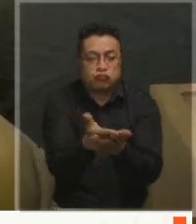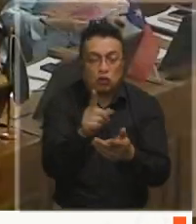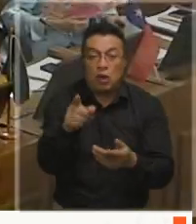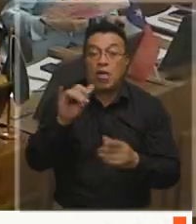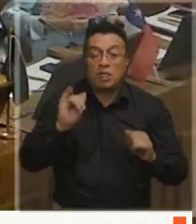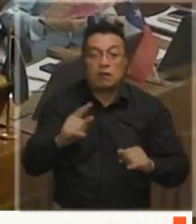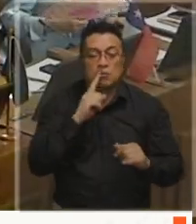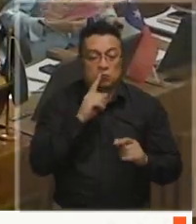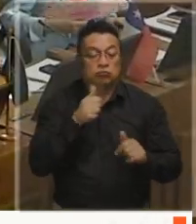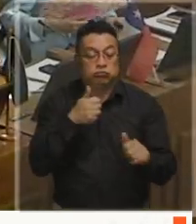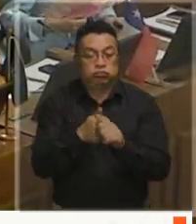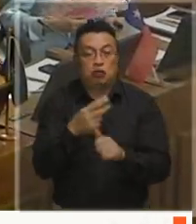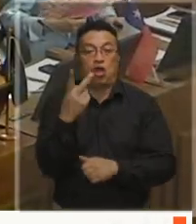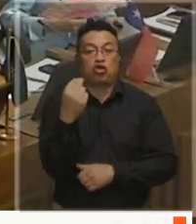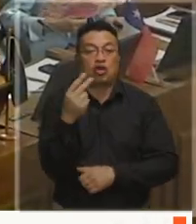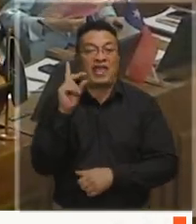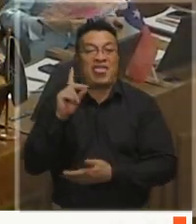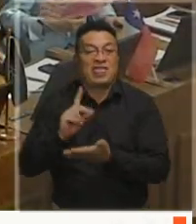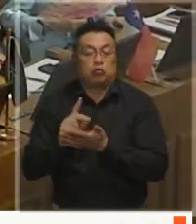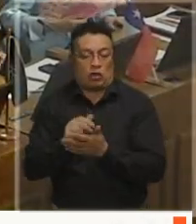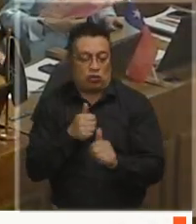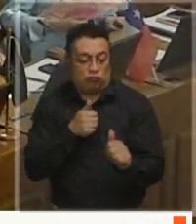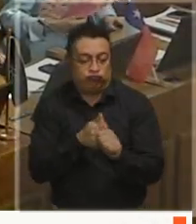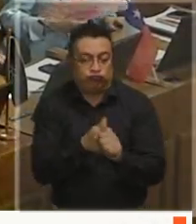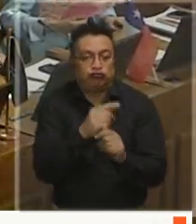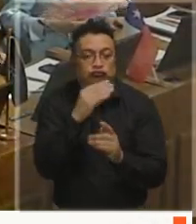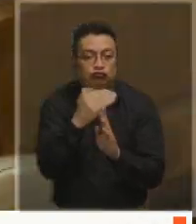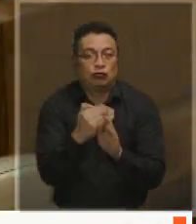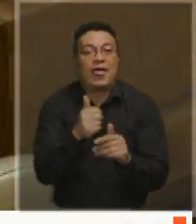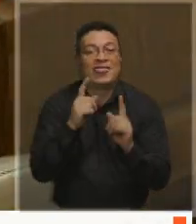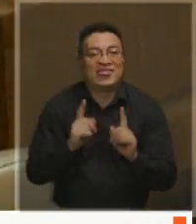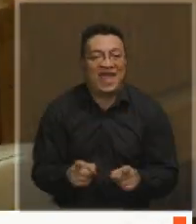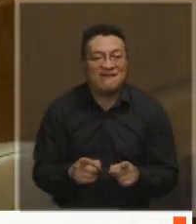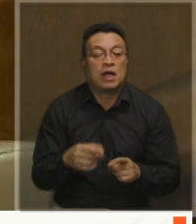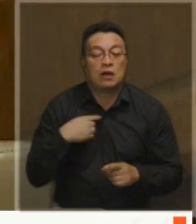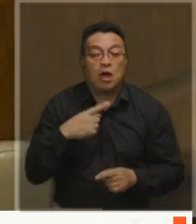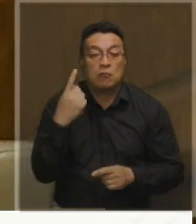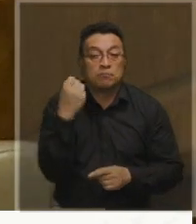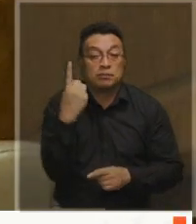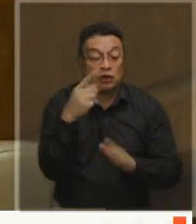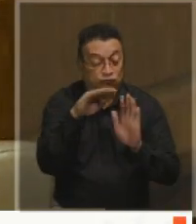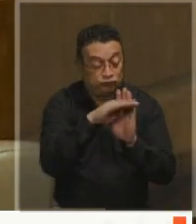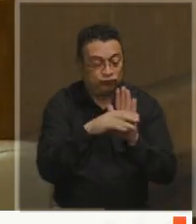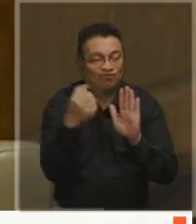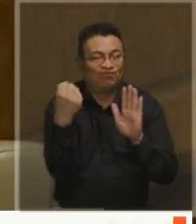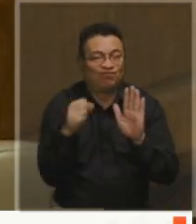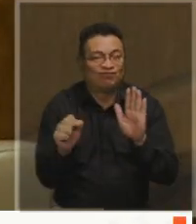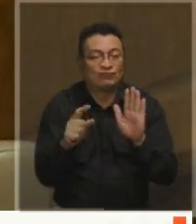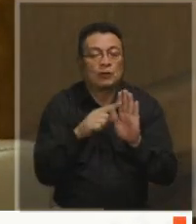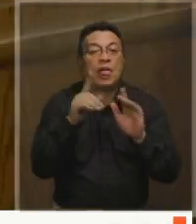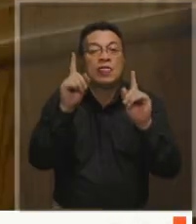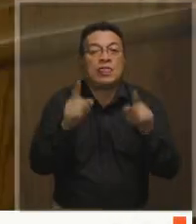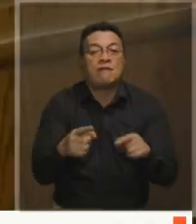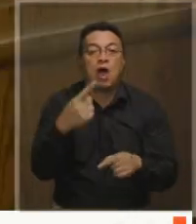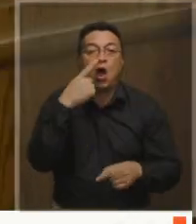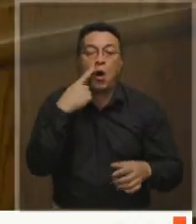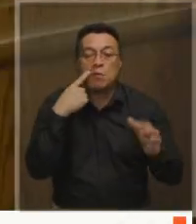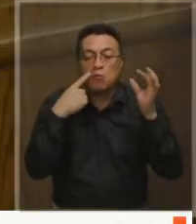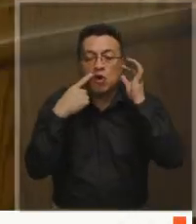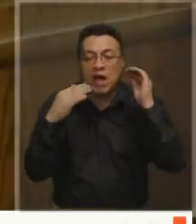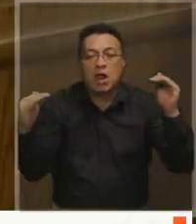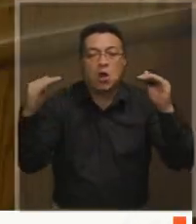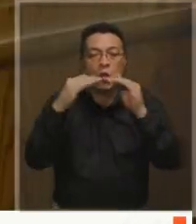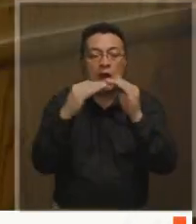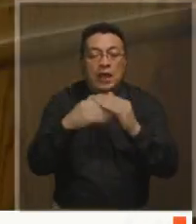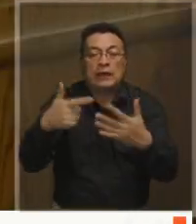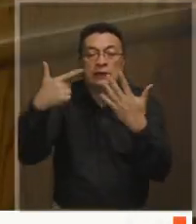patrocinio de 12 diputados la primera nómina Eso sí incumplía un aspecto clave ser paritaria inicialmente habían